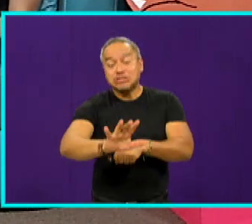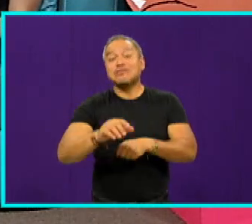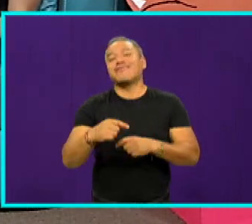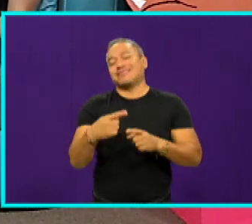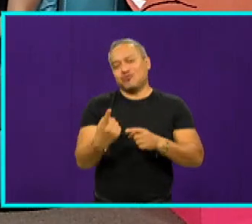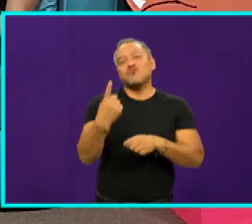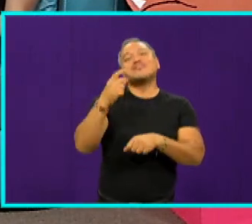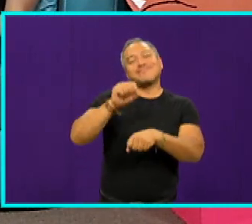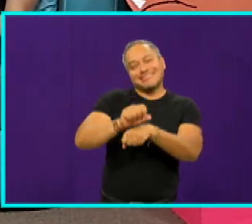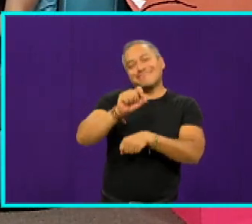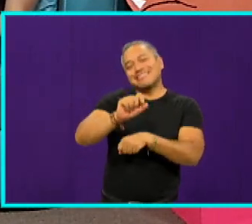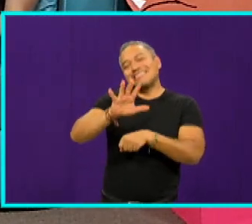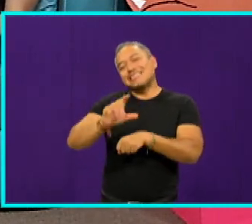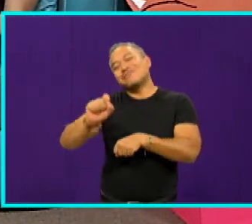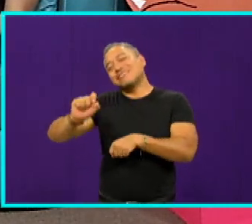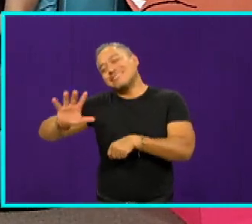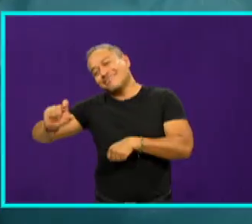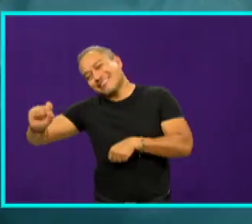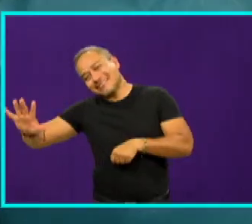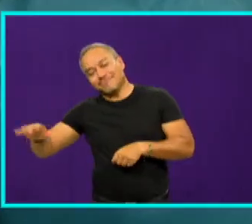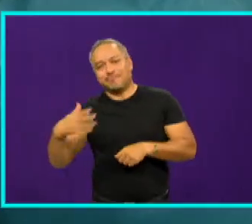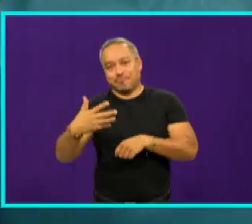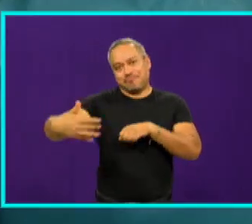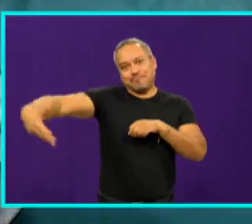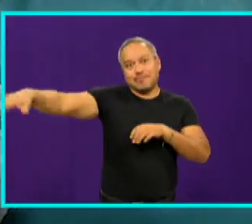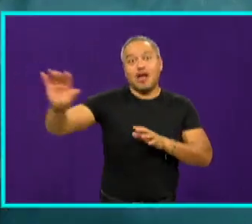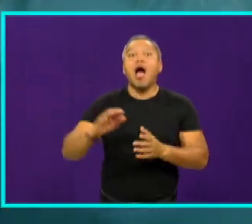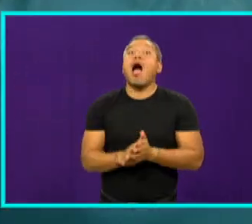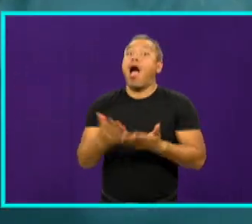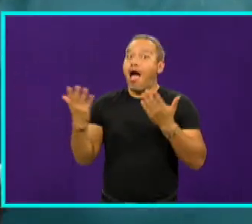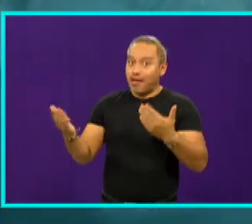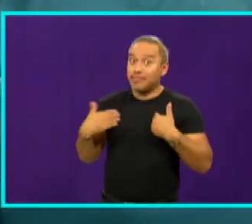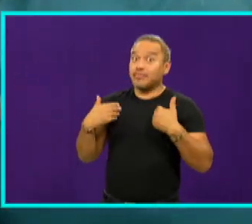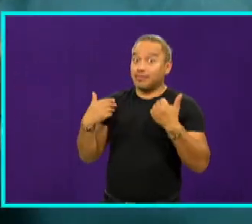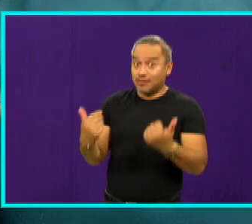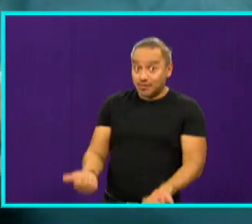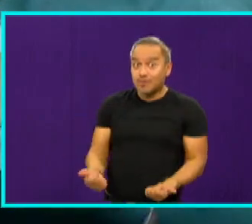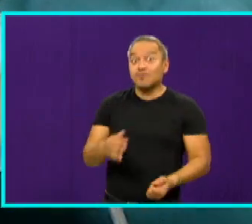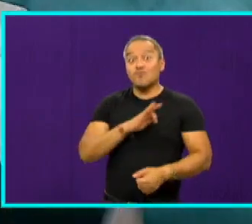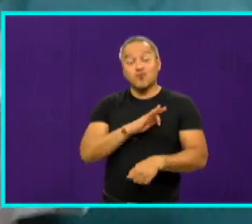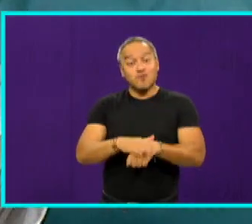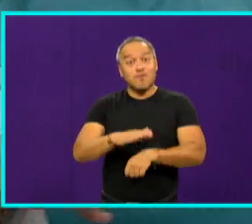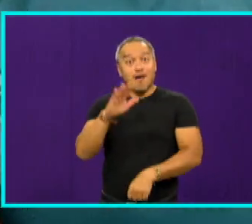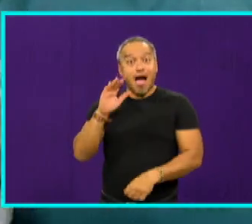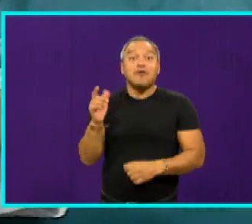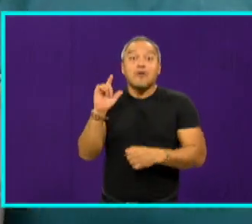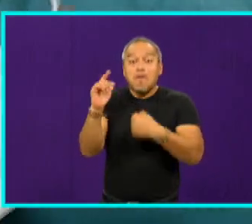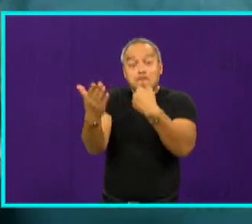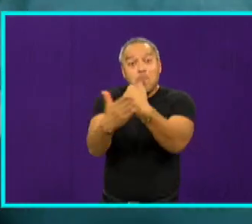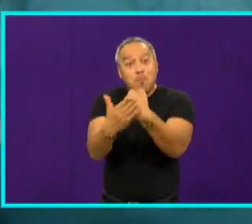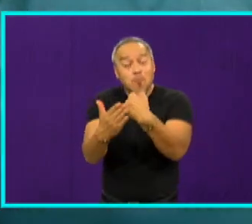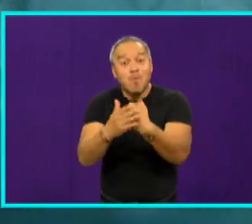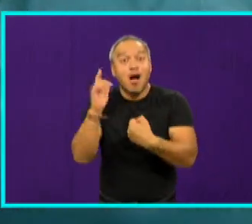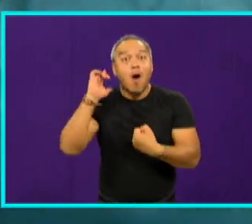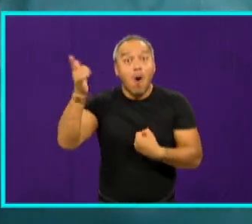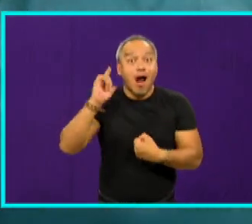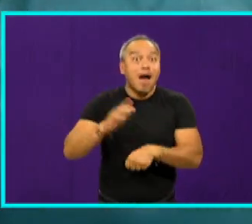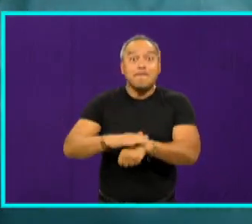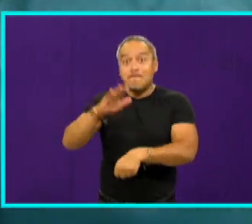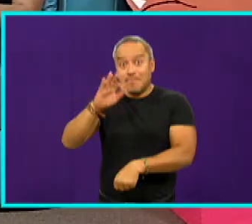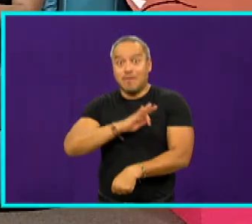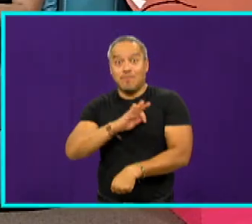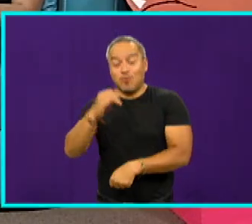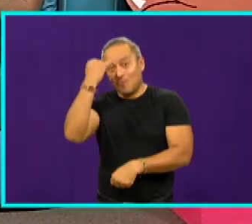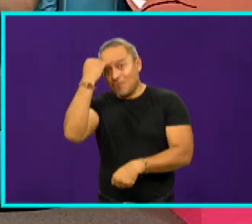realmente abre una gran cantidad de posibilidades, y la próxima semana a ver si ya traemos nuestra tarea. Claro. Jueguen con ella, jueguen